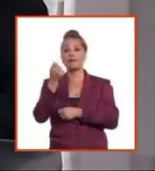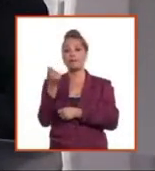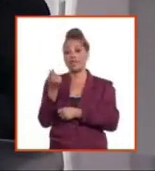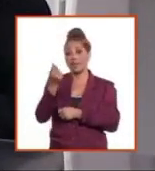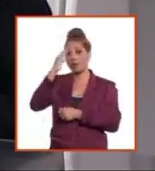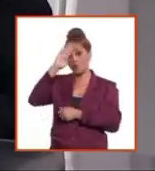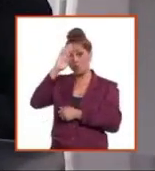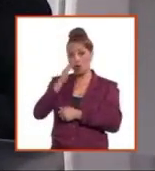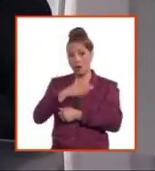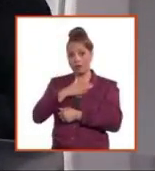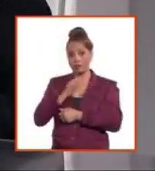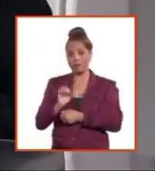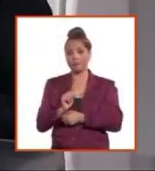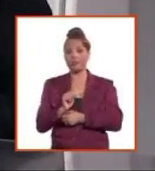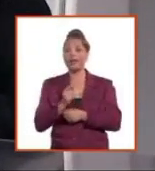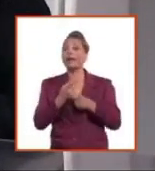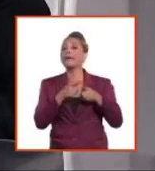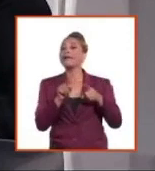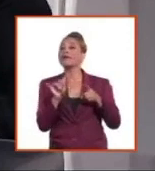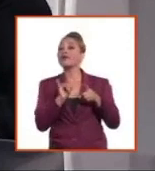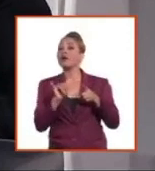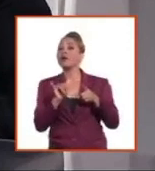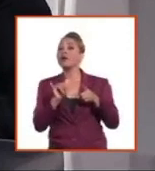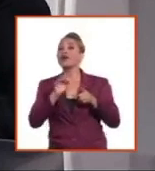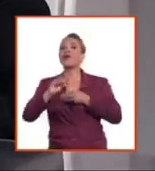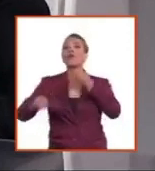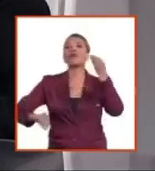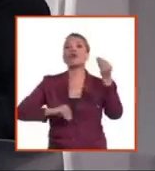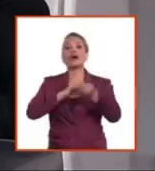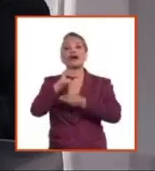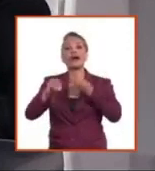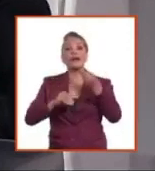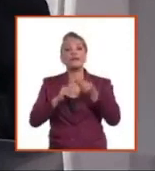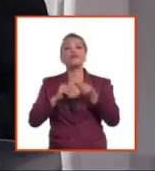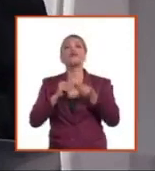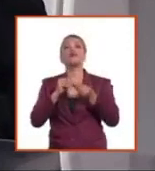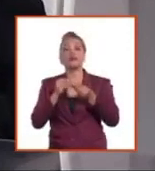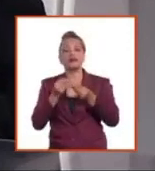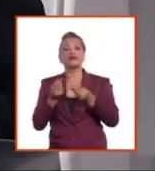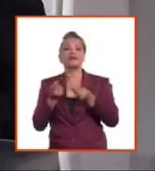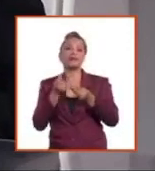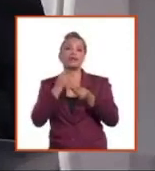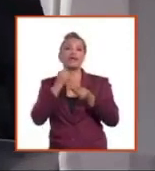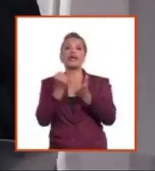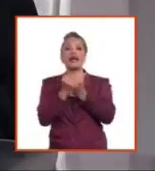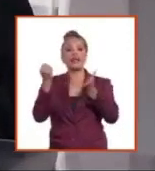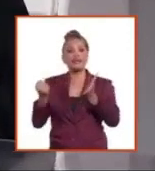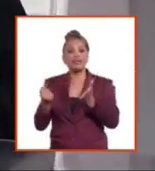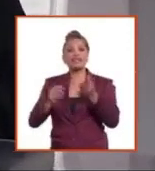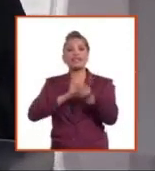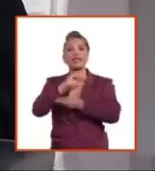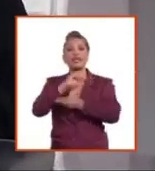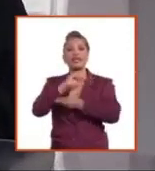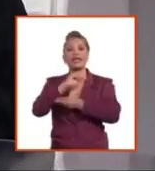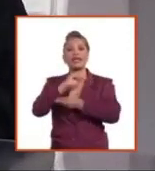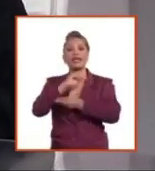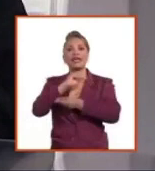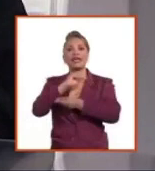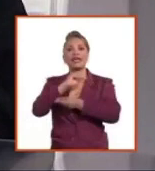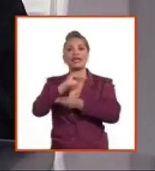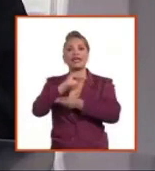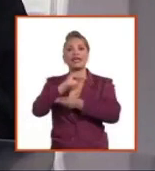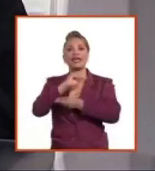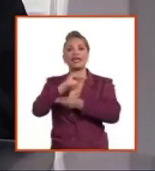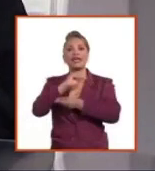pesos cubanos pero con un tipo de cambio que asegure o sea que garantice la competitividad interna de la moneda